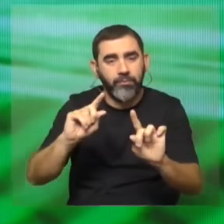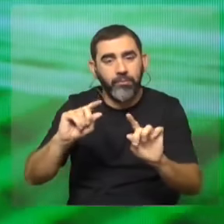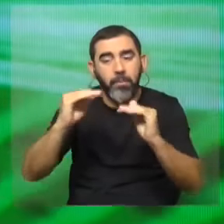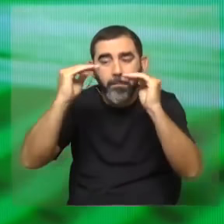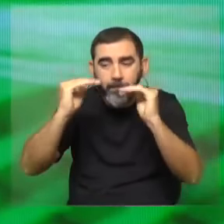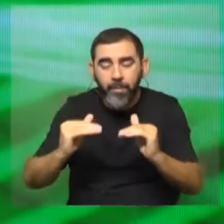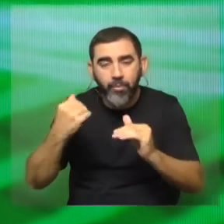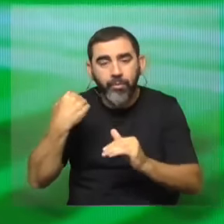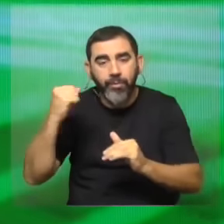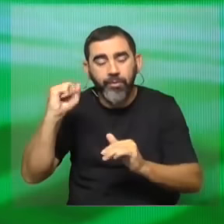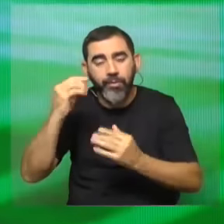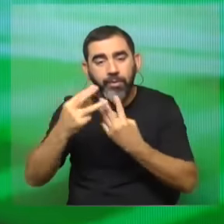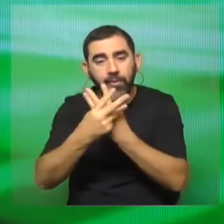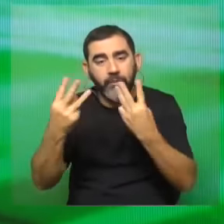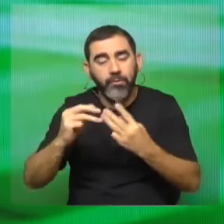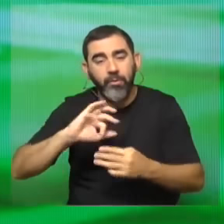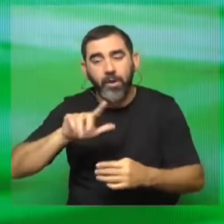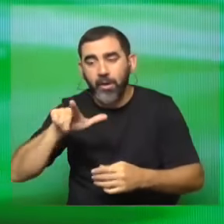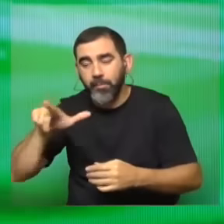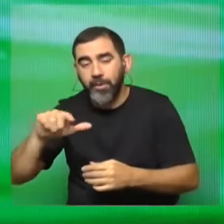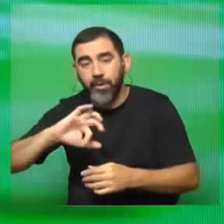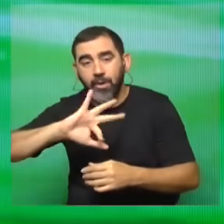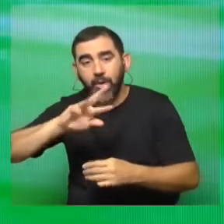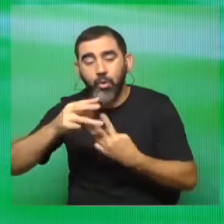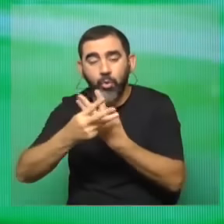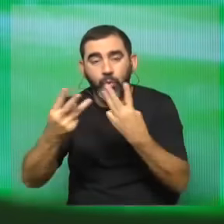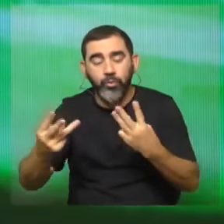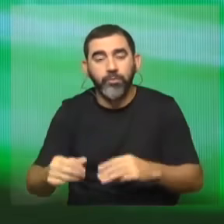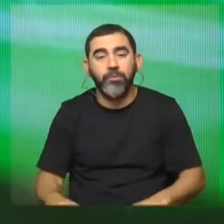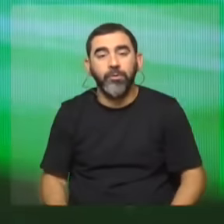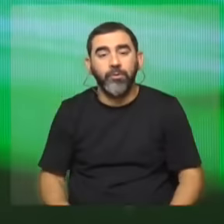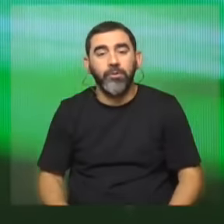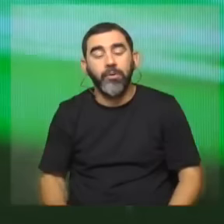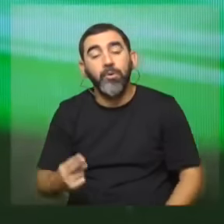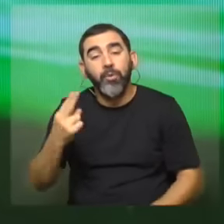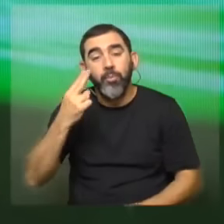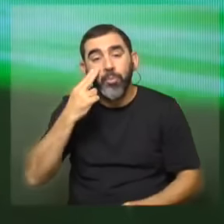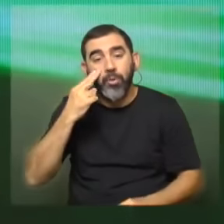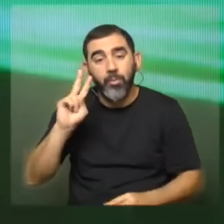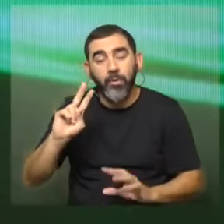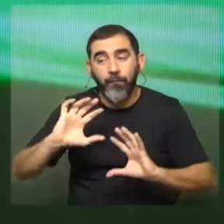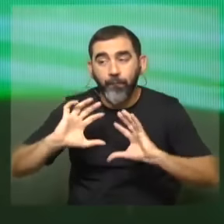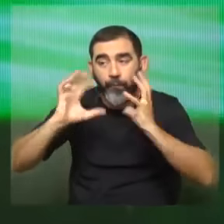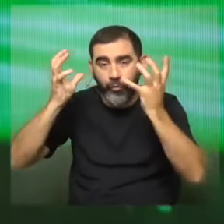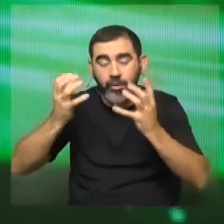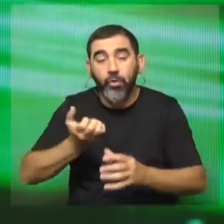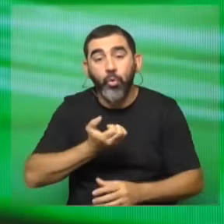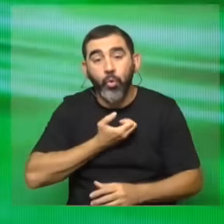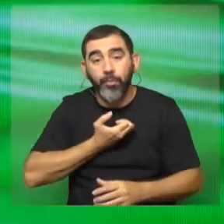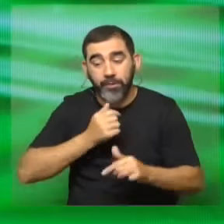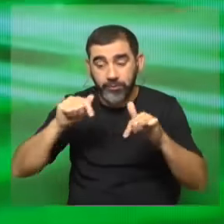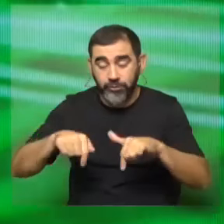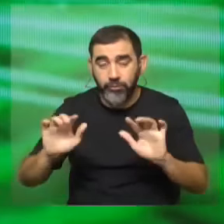bajado los delitos de rapiña de hurto nosotros tenemos problemas en el país la violencia y en los homicidios